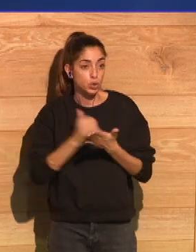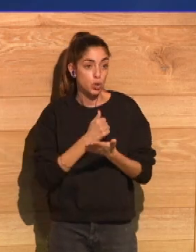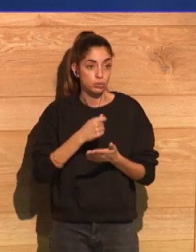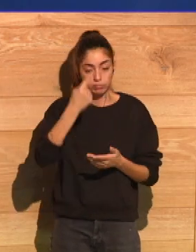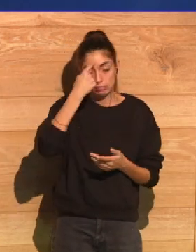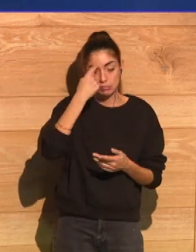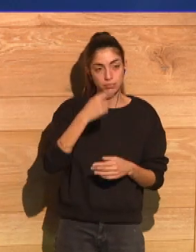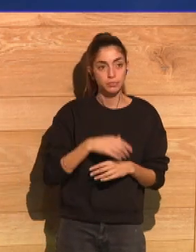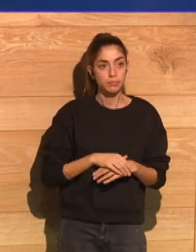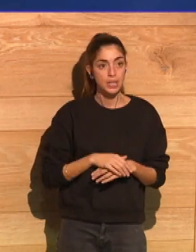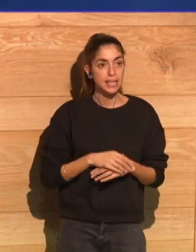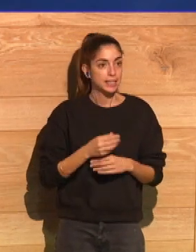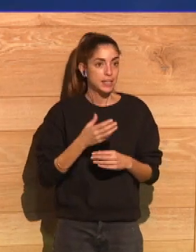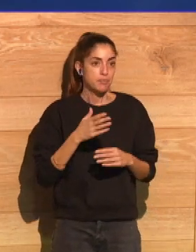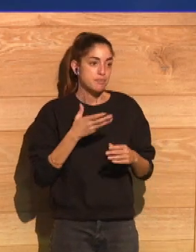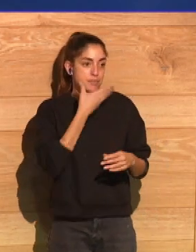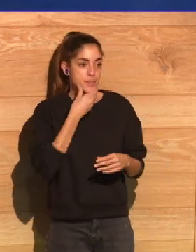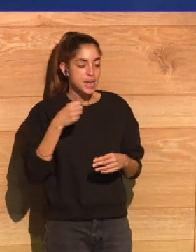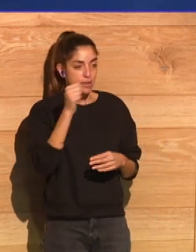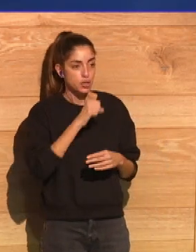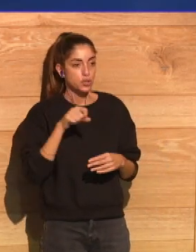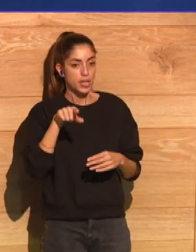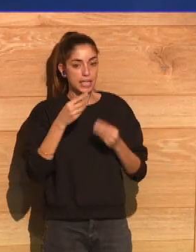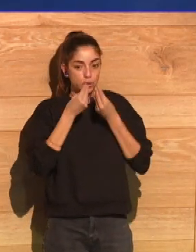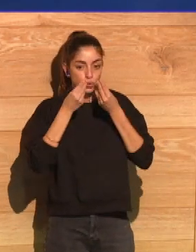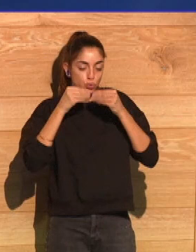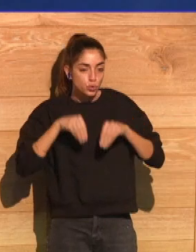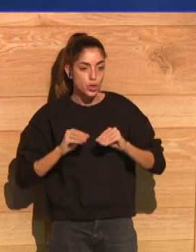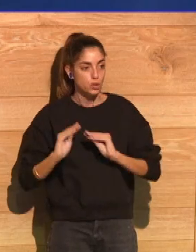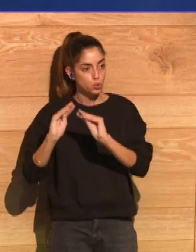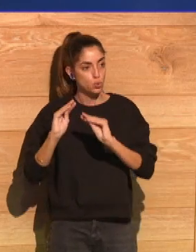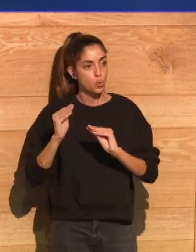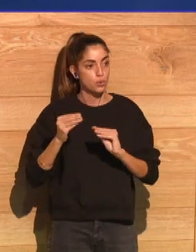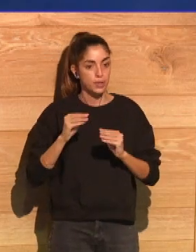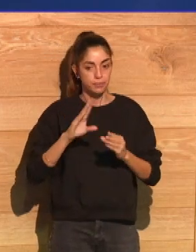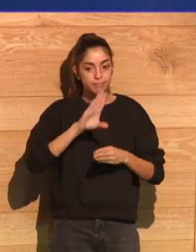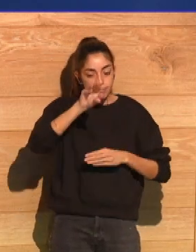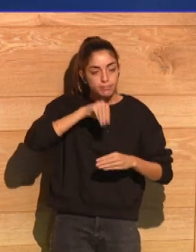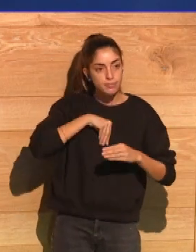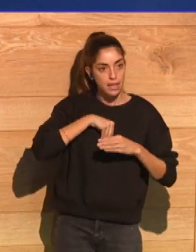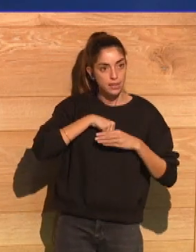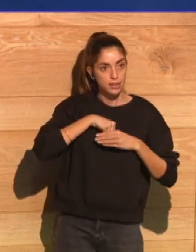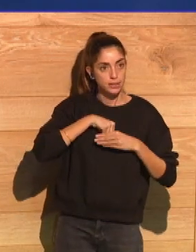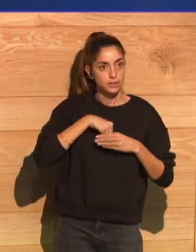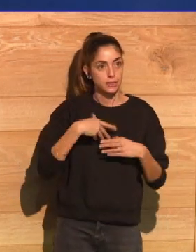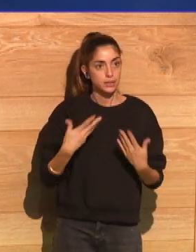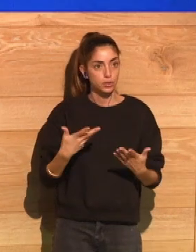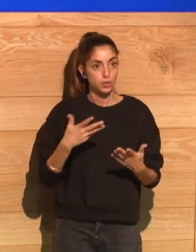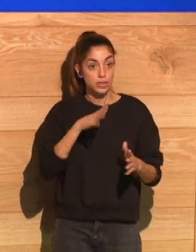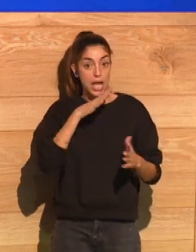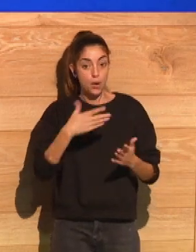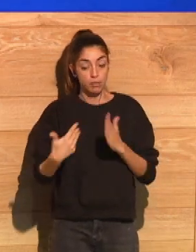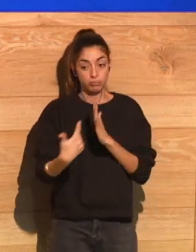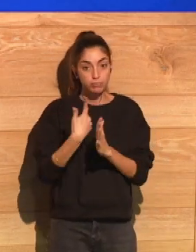Y cómo la haces tuya, cómo encuentras paralelismos y cómo nos hace reír a veces un poco también como lo estabas contando ahora, ¿no? Como nos cuentas pues